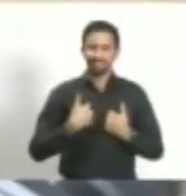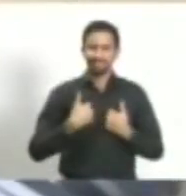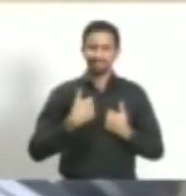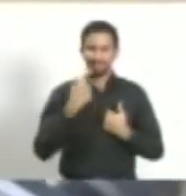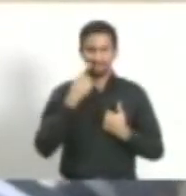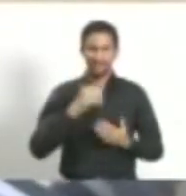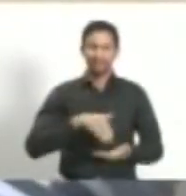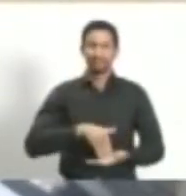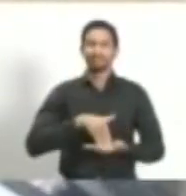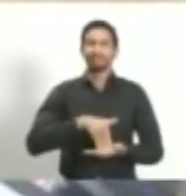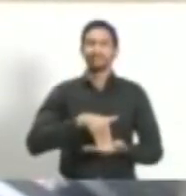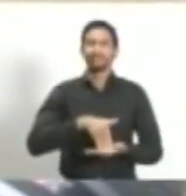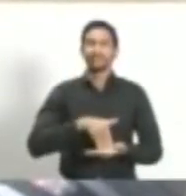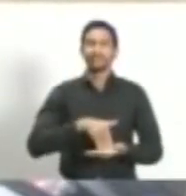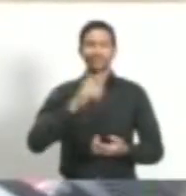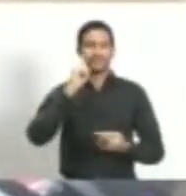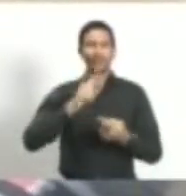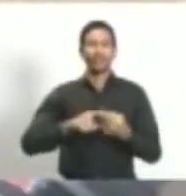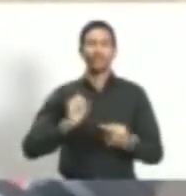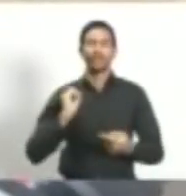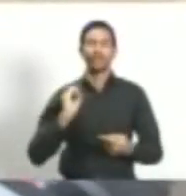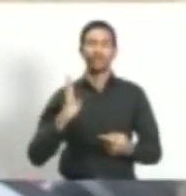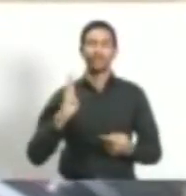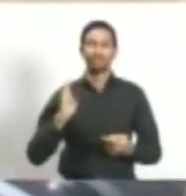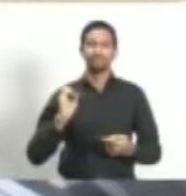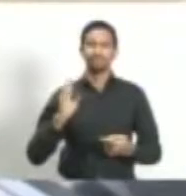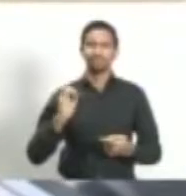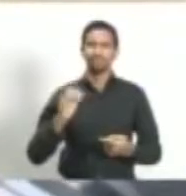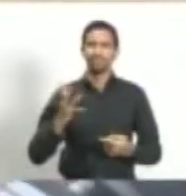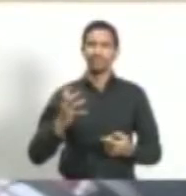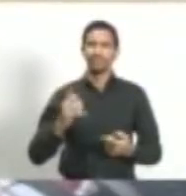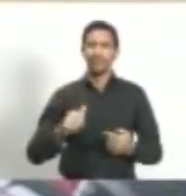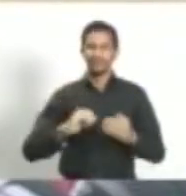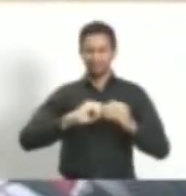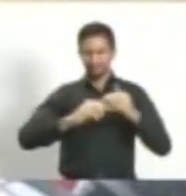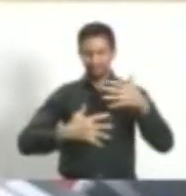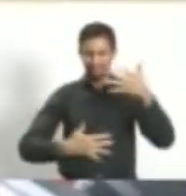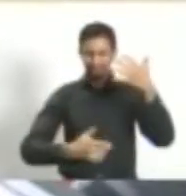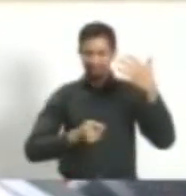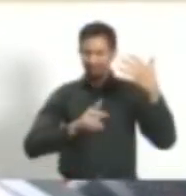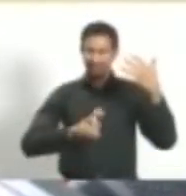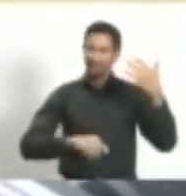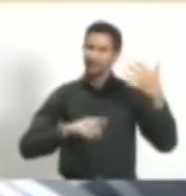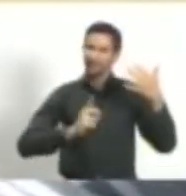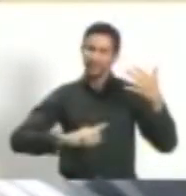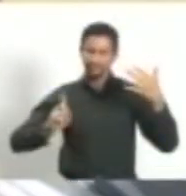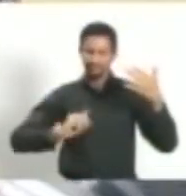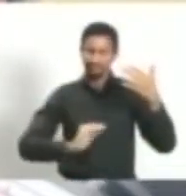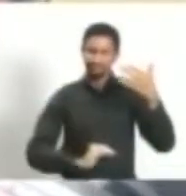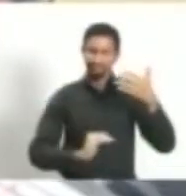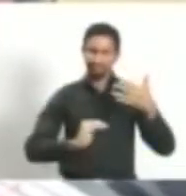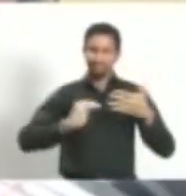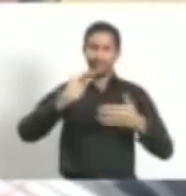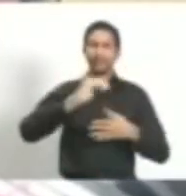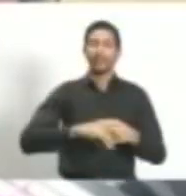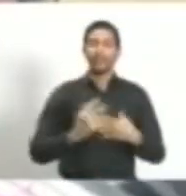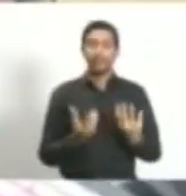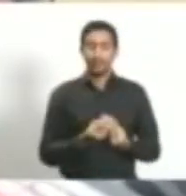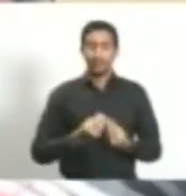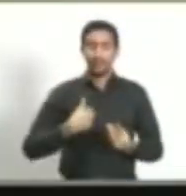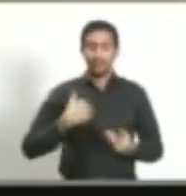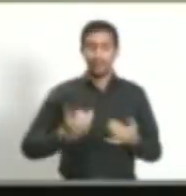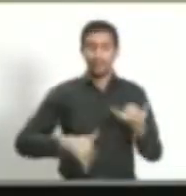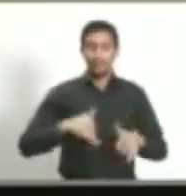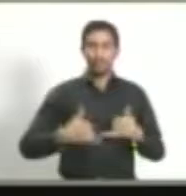esto por el club. Este es un club grande que no tiene que estar en la posición que está y los jugadores somos los encargados